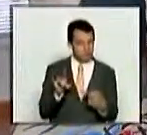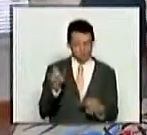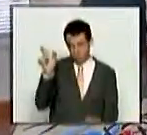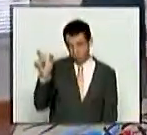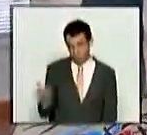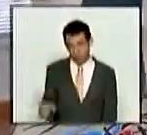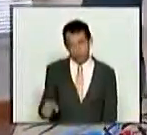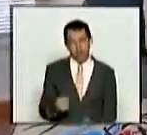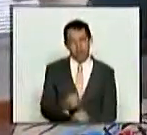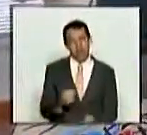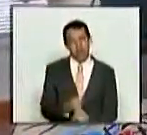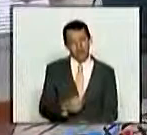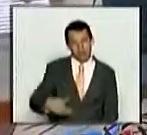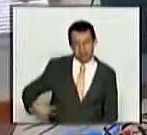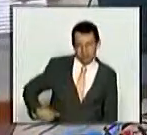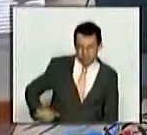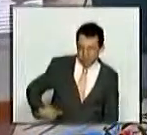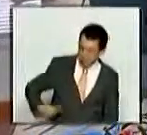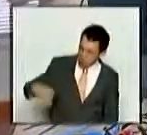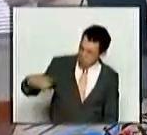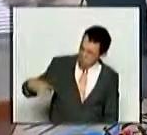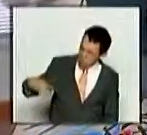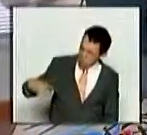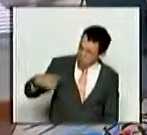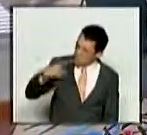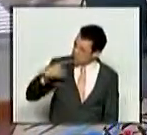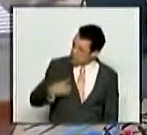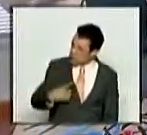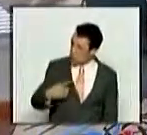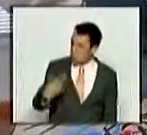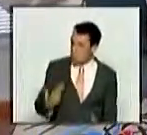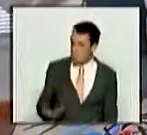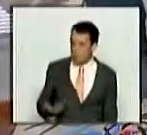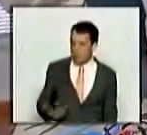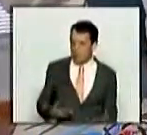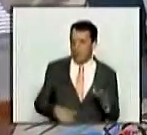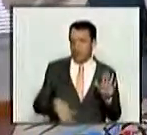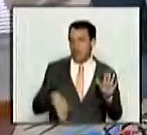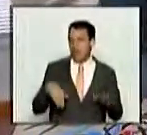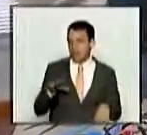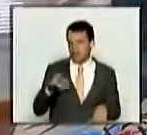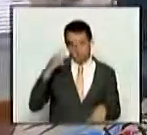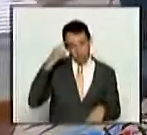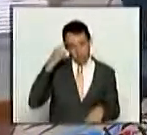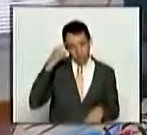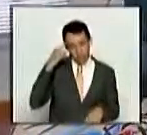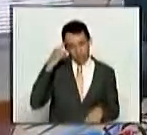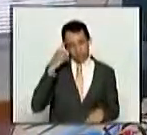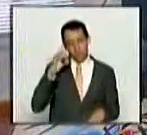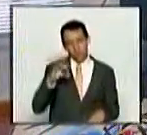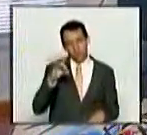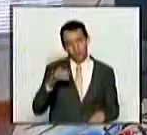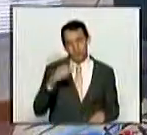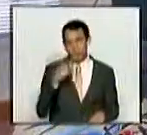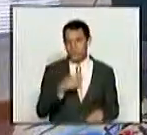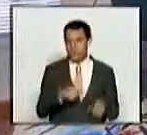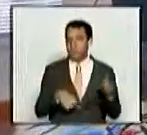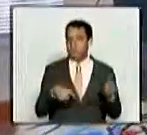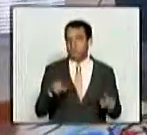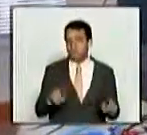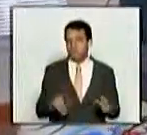es un dolor lumbal, y él dice que también tiene ciertos dolores de cabeza. No olvidemos